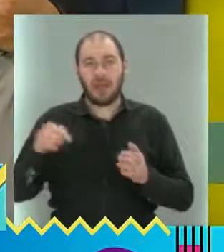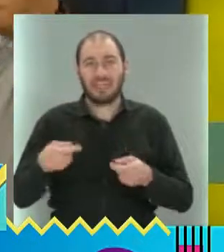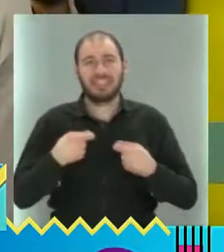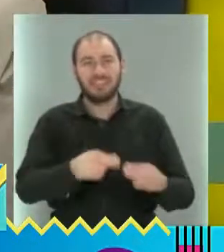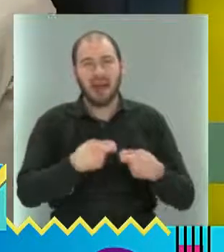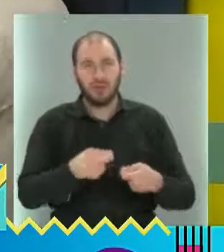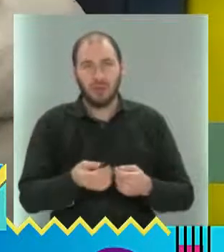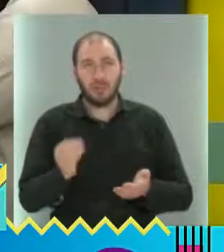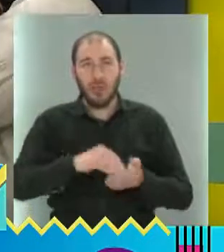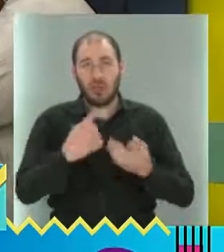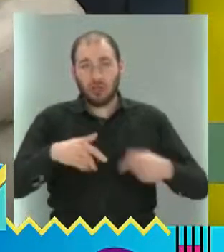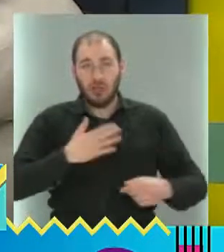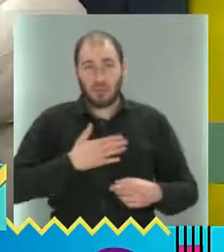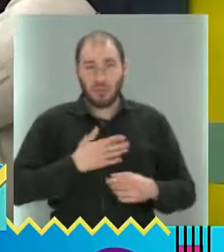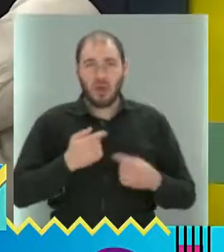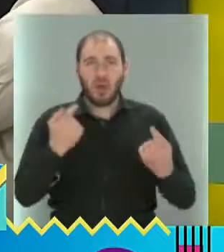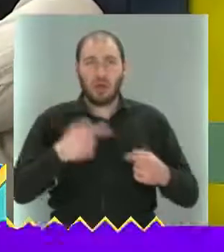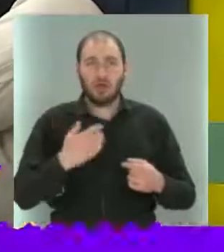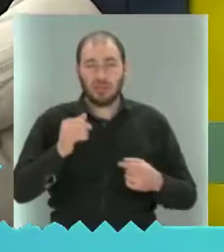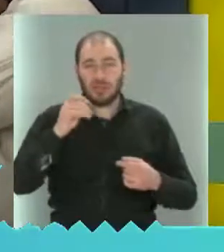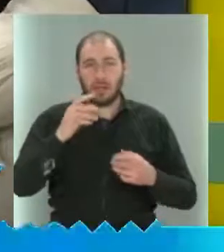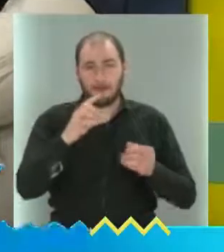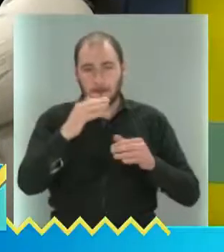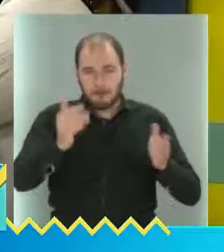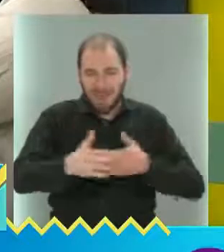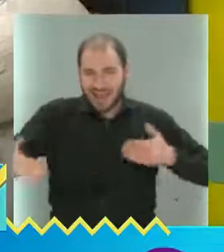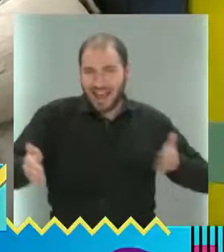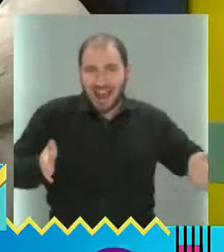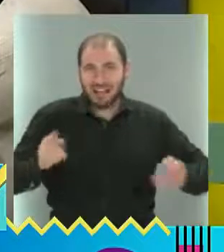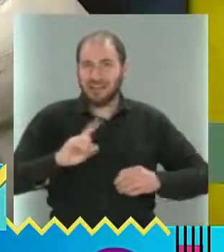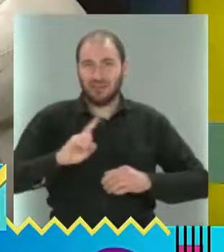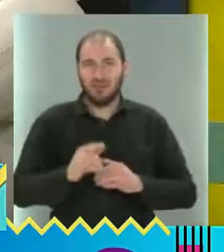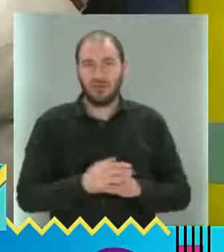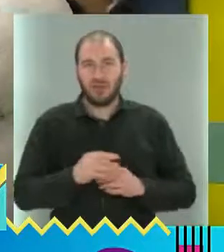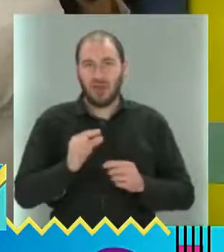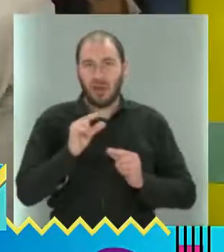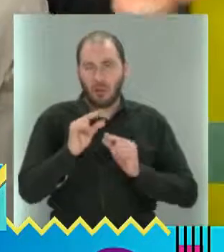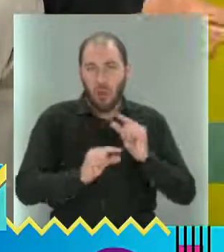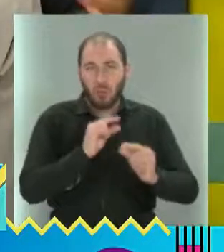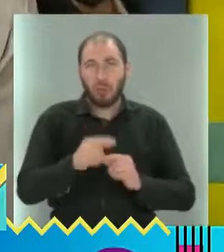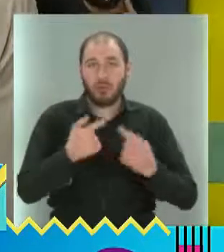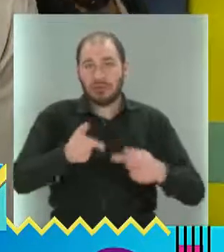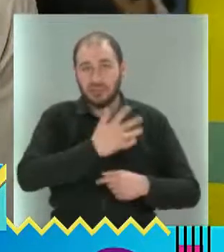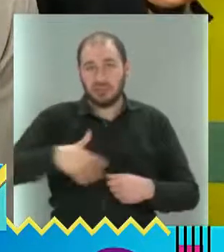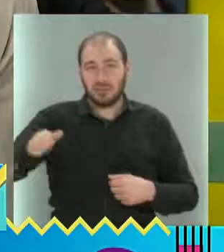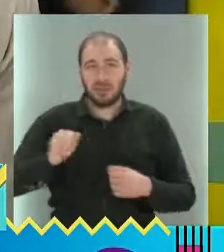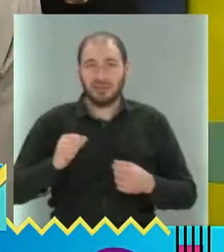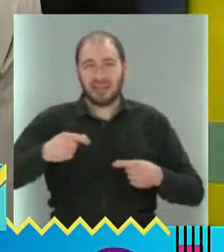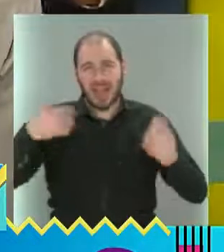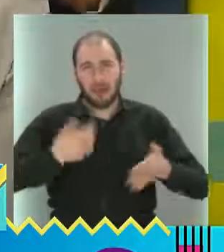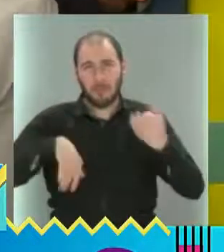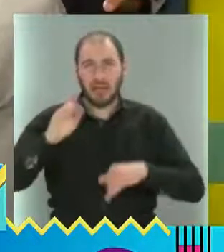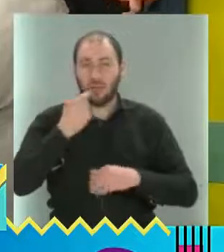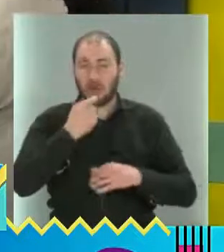costo y encima de nuestros productos, que no son productos que se exportan a granel. O sea, por unidad de medida el costo de la logística es más cara que, por